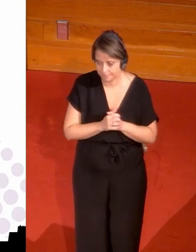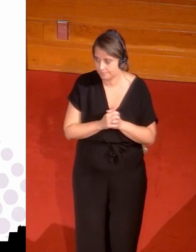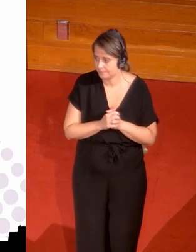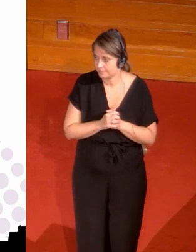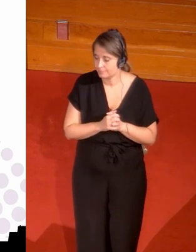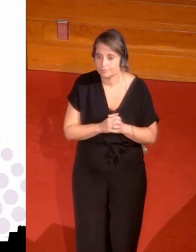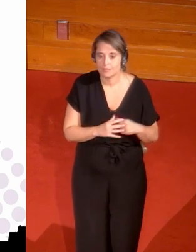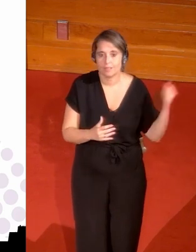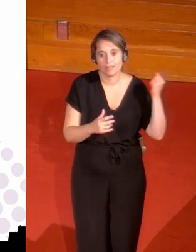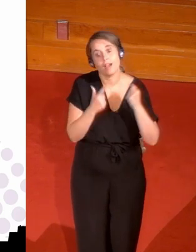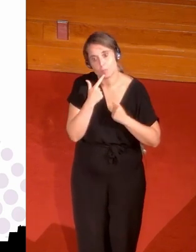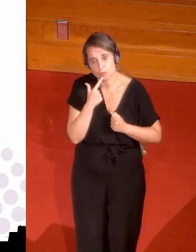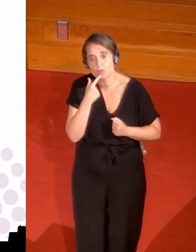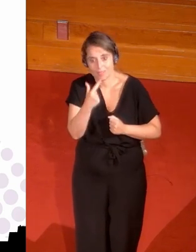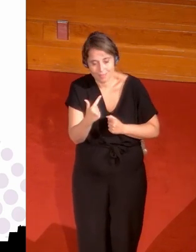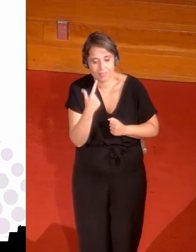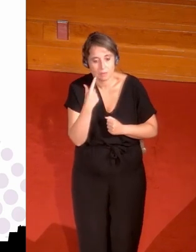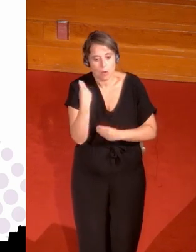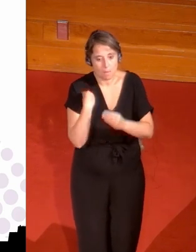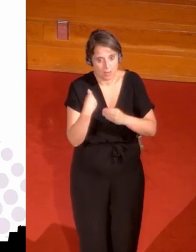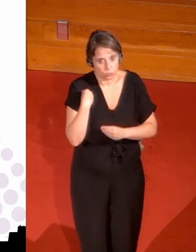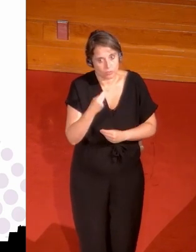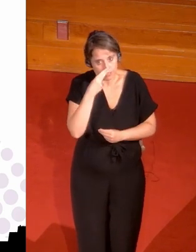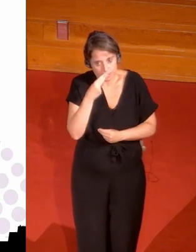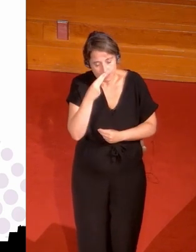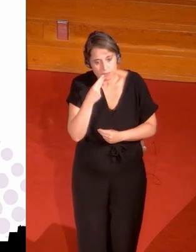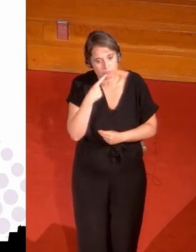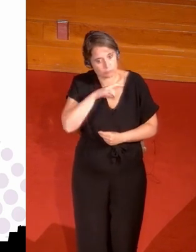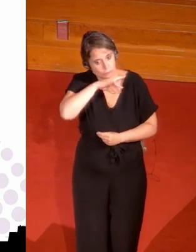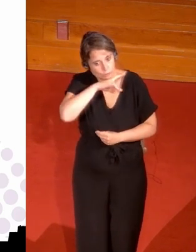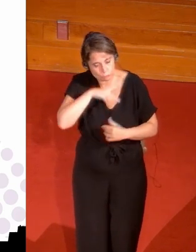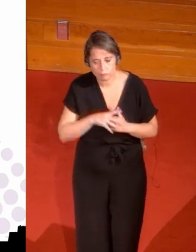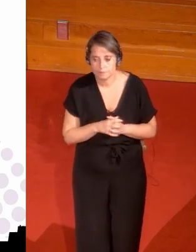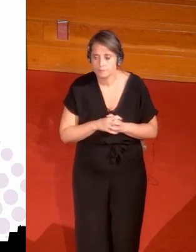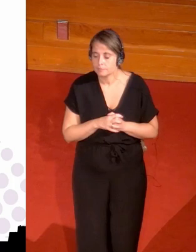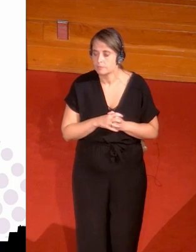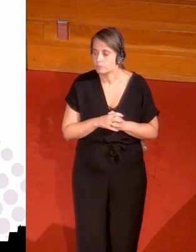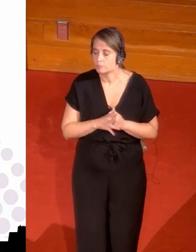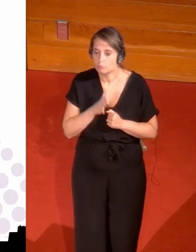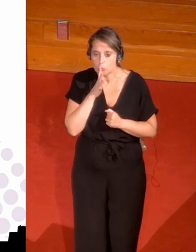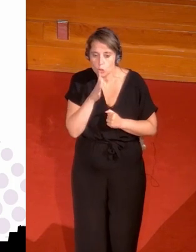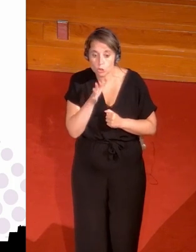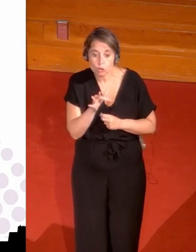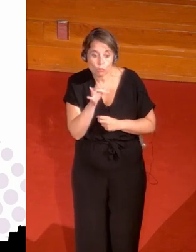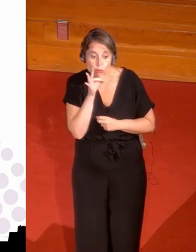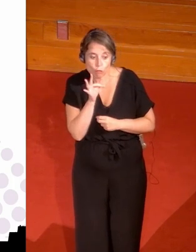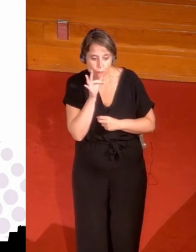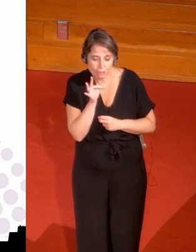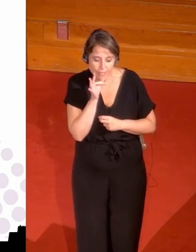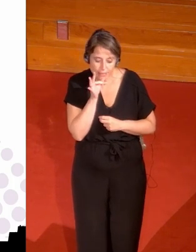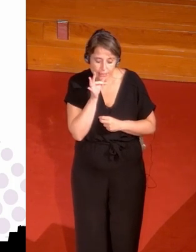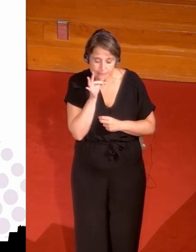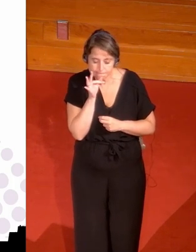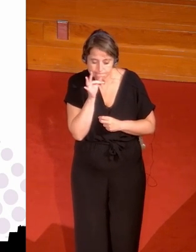manido de Me alegro de que me hagas esa pregunta pero es que no realmente me alegro de que me hagas esa pregunta porque todavía hay el vicio